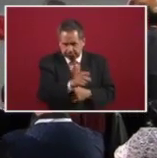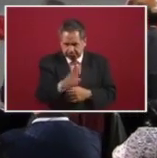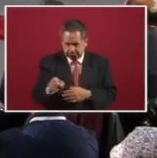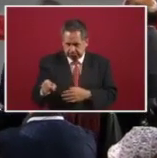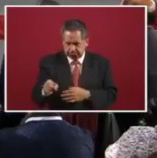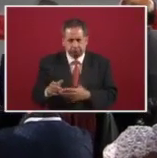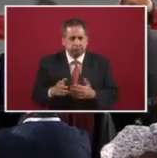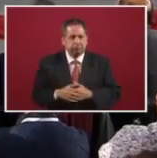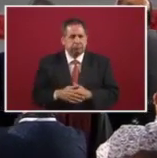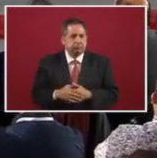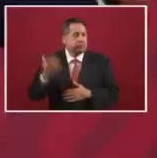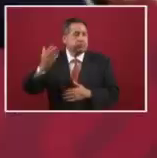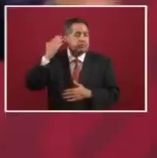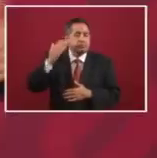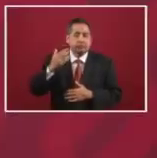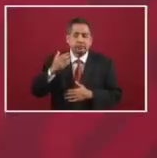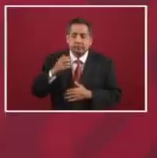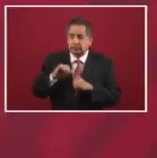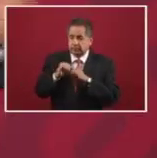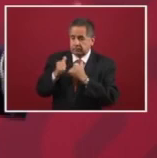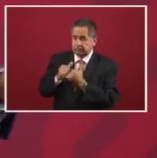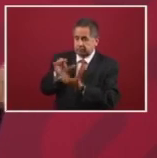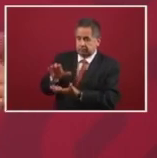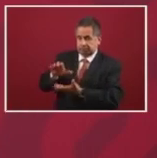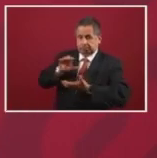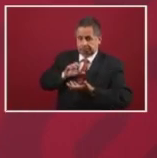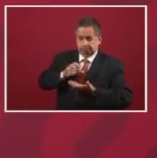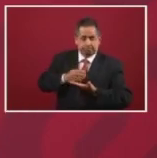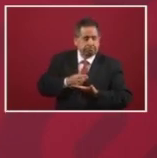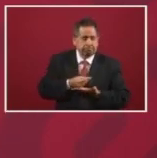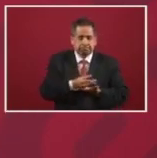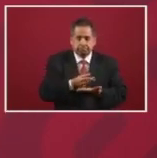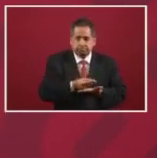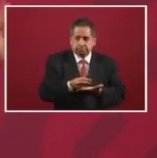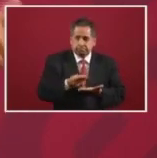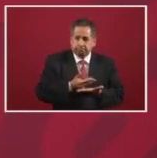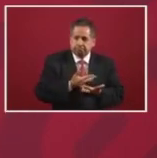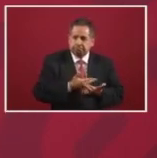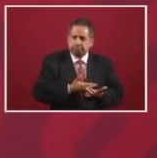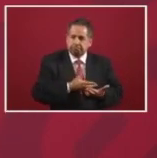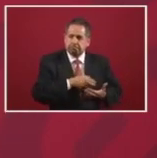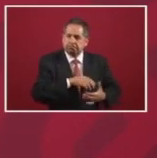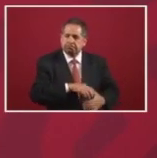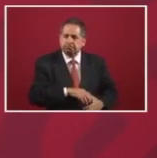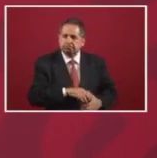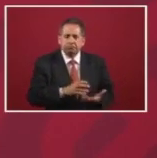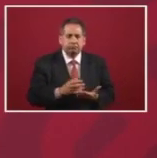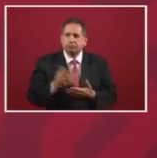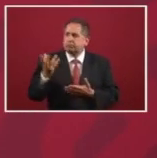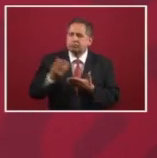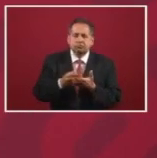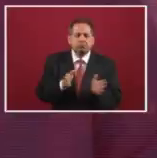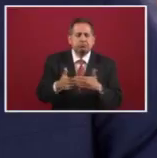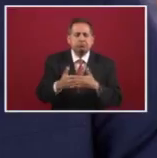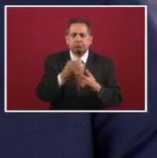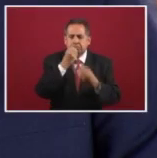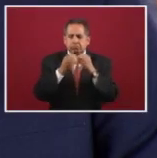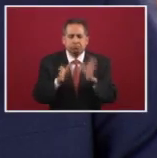y esa organización distribuye el recurso, que por lo general lo que distribuían eran despensas.